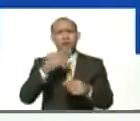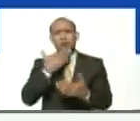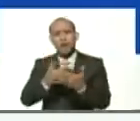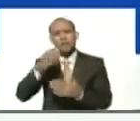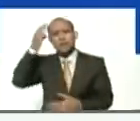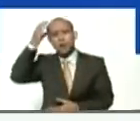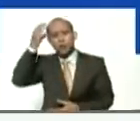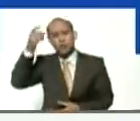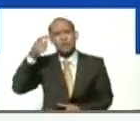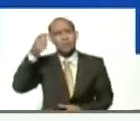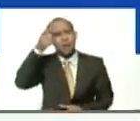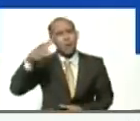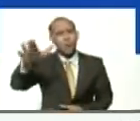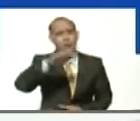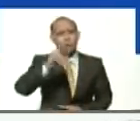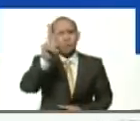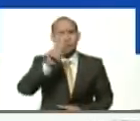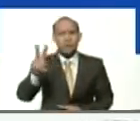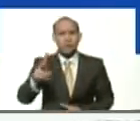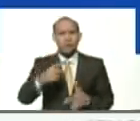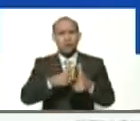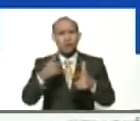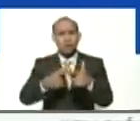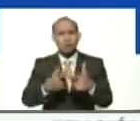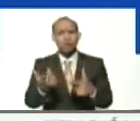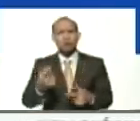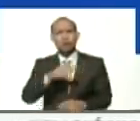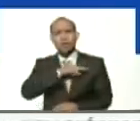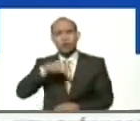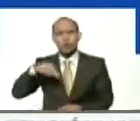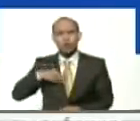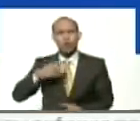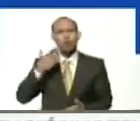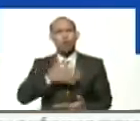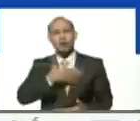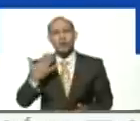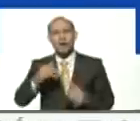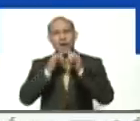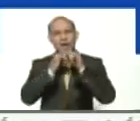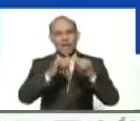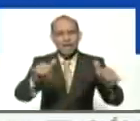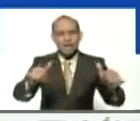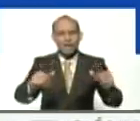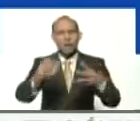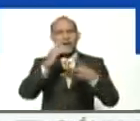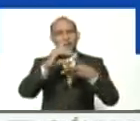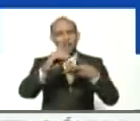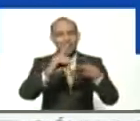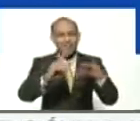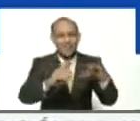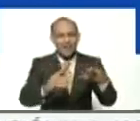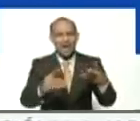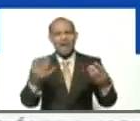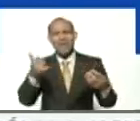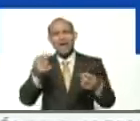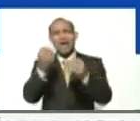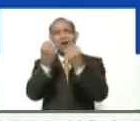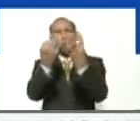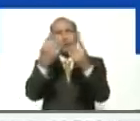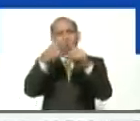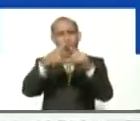del pueblo venezolano y por eso queremos siempre informar a detalle con números